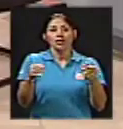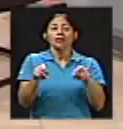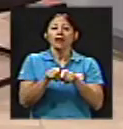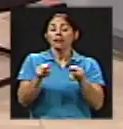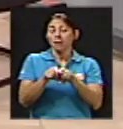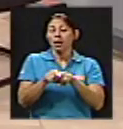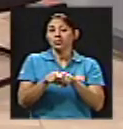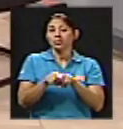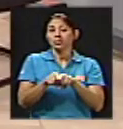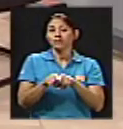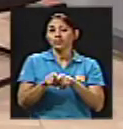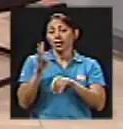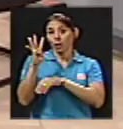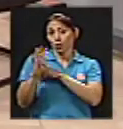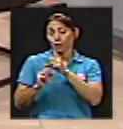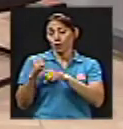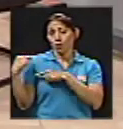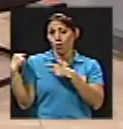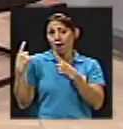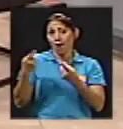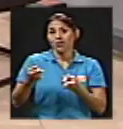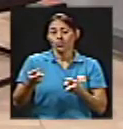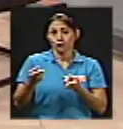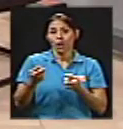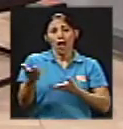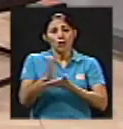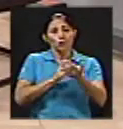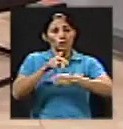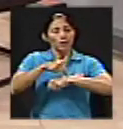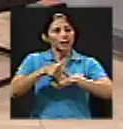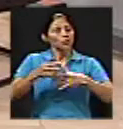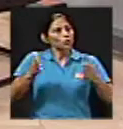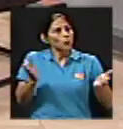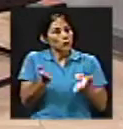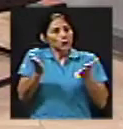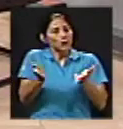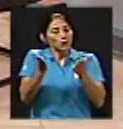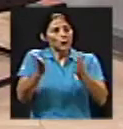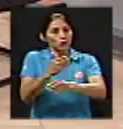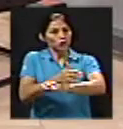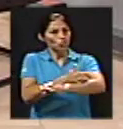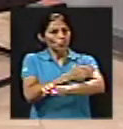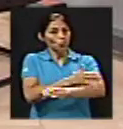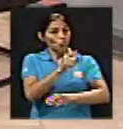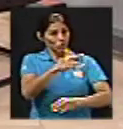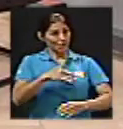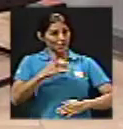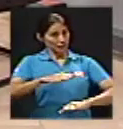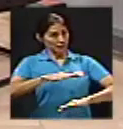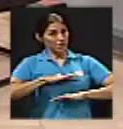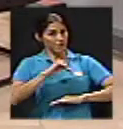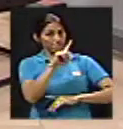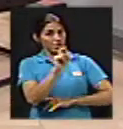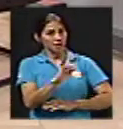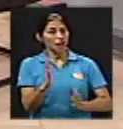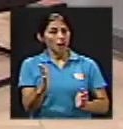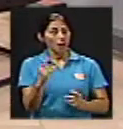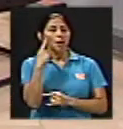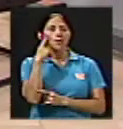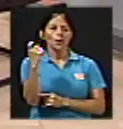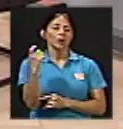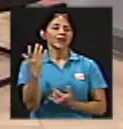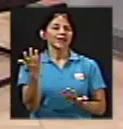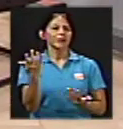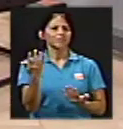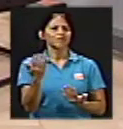fueron algunos años de auge. ¿Verdad? Uh-huh. ¿Se siente satisfecha de ese logro? Porque estaba difícil